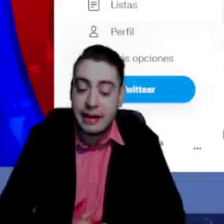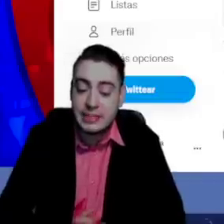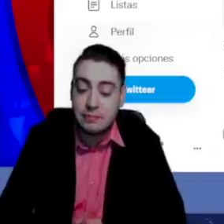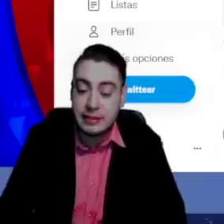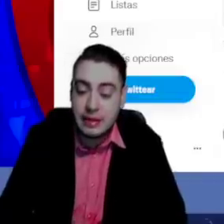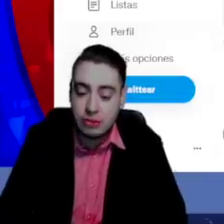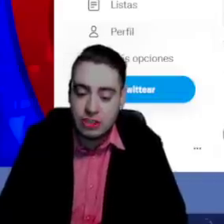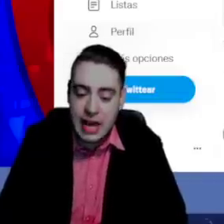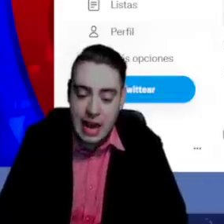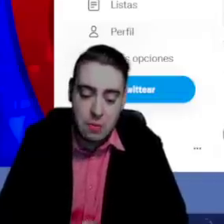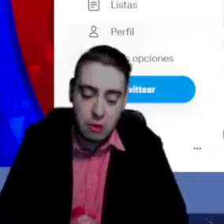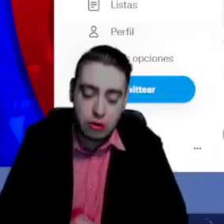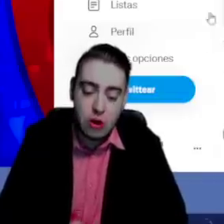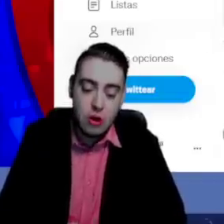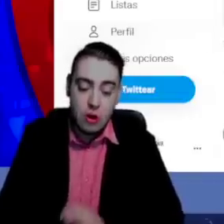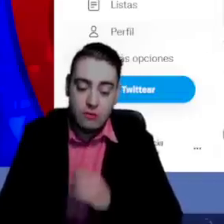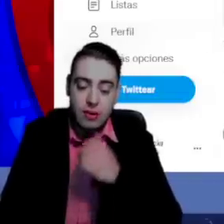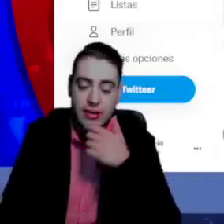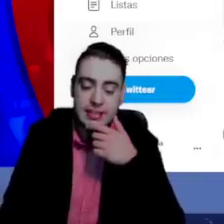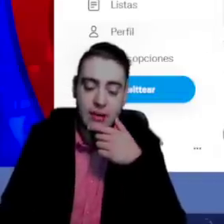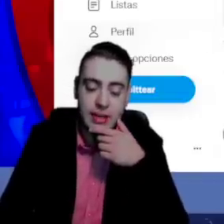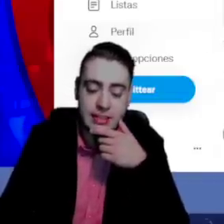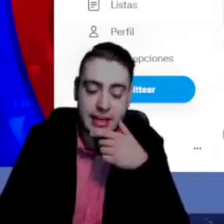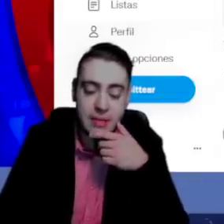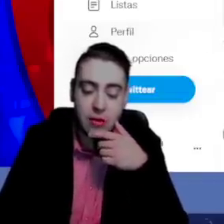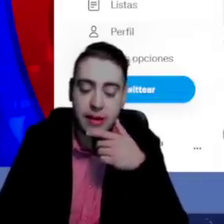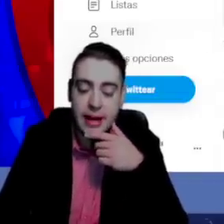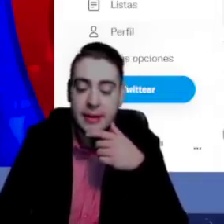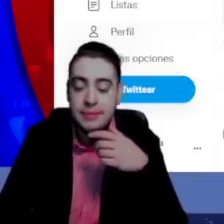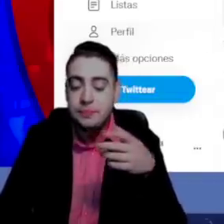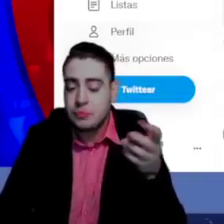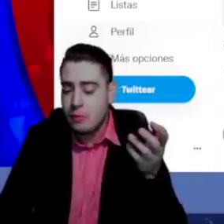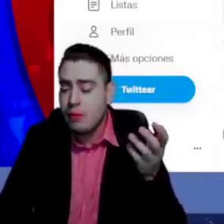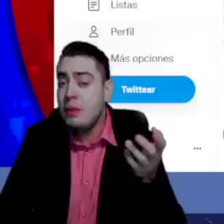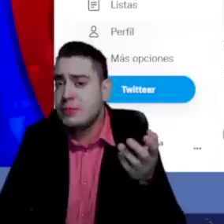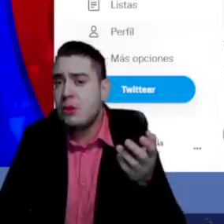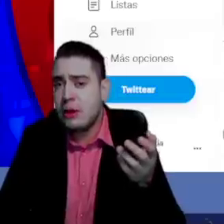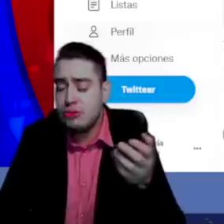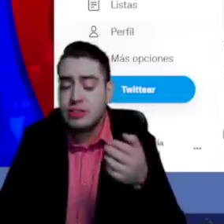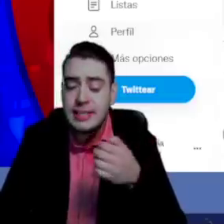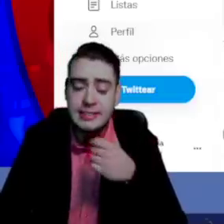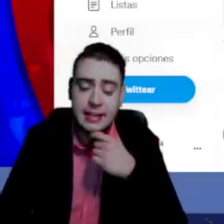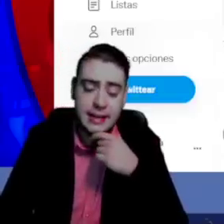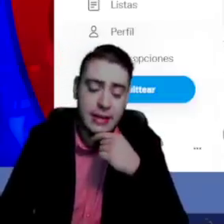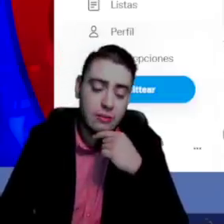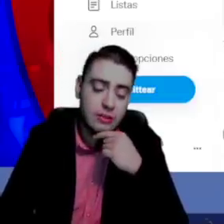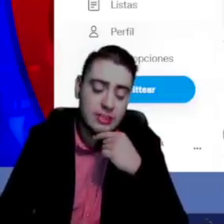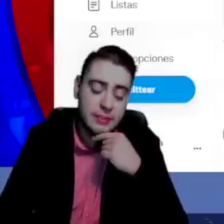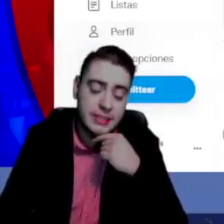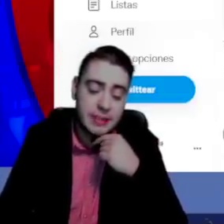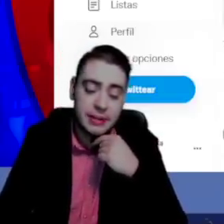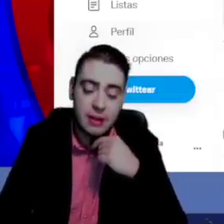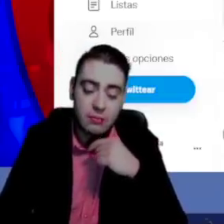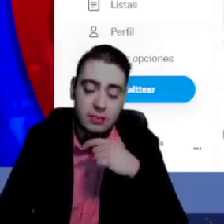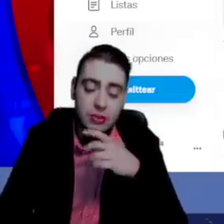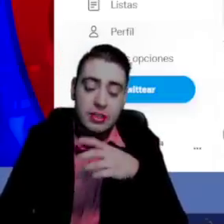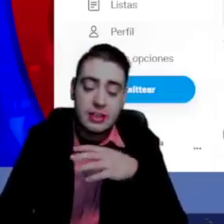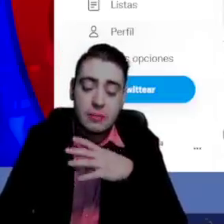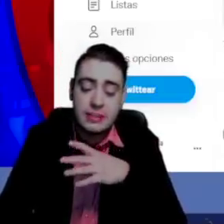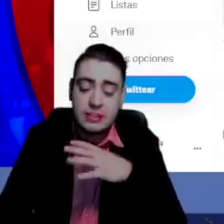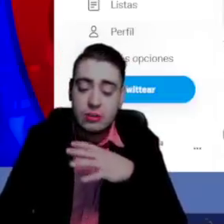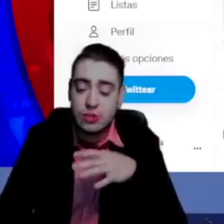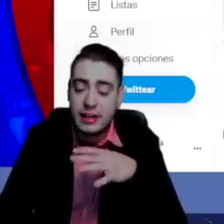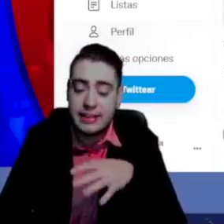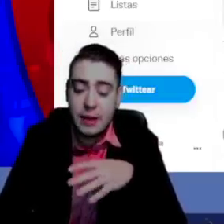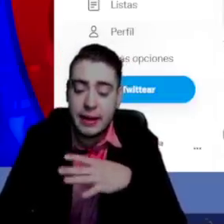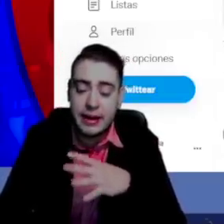persona. Respetemos el voto. Fue lo que salió a decir ahí Monreal. Y pues lo que muchos están atacando, amigos, es precisamente lo mismo, ¿no? Dice: